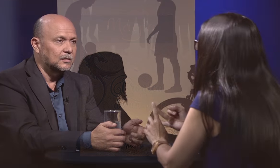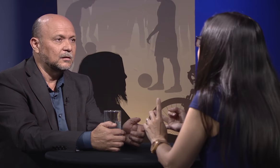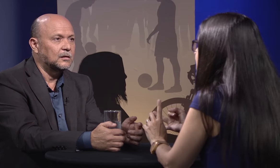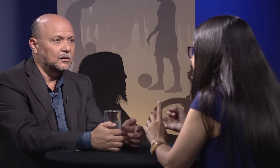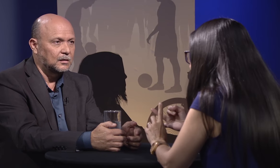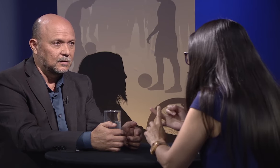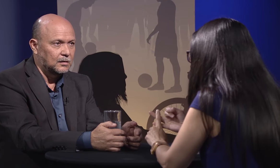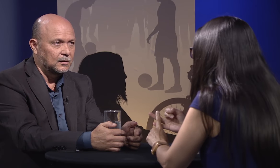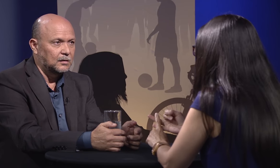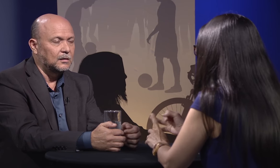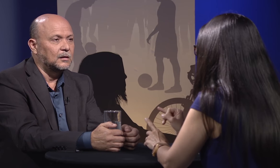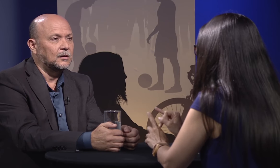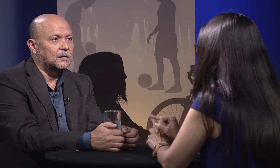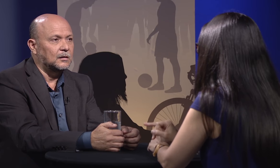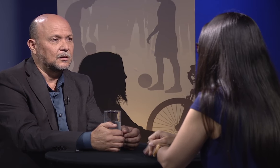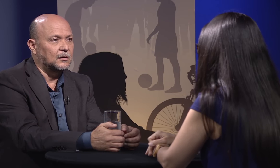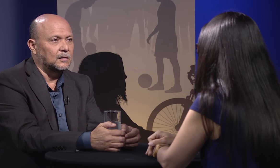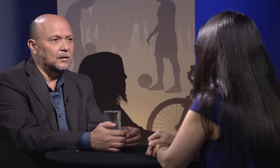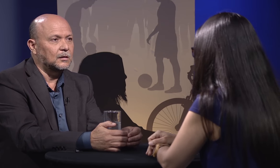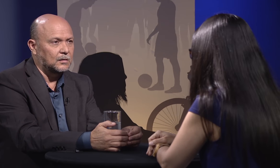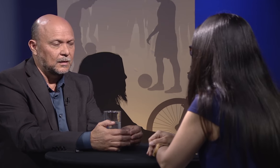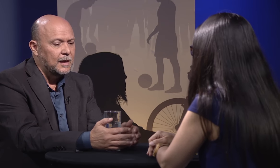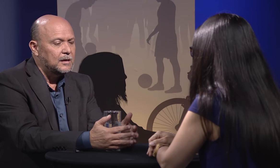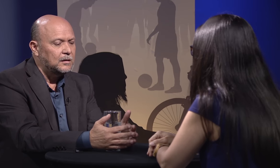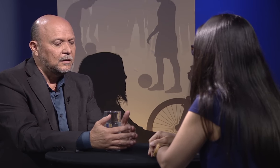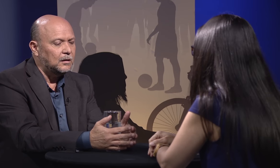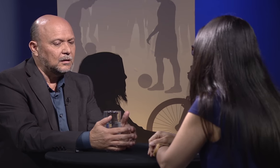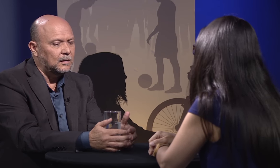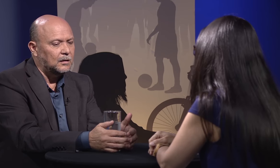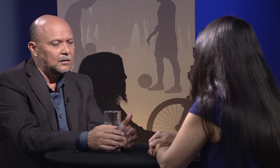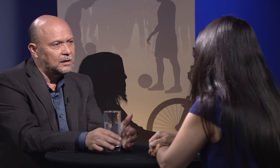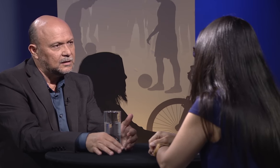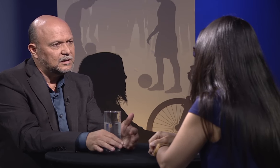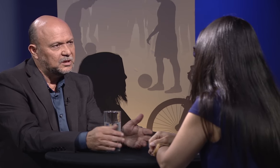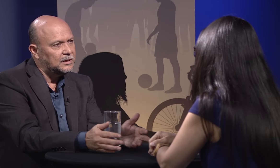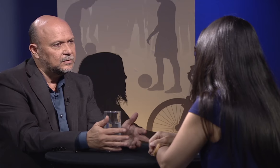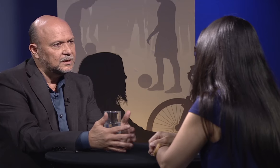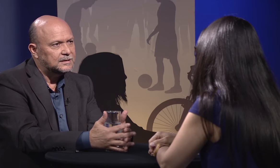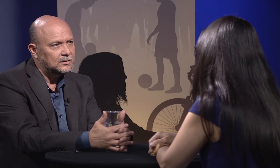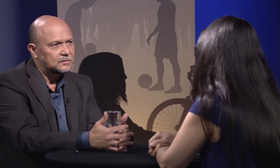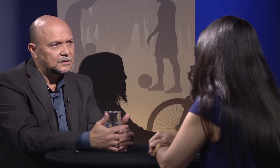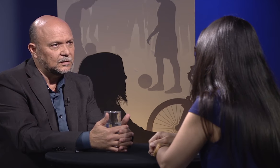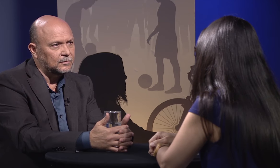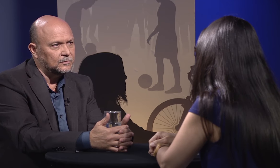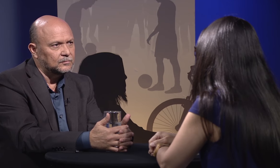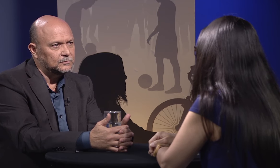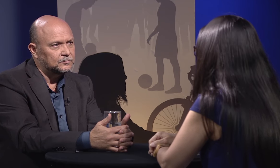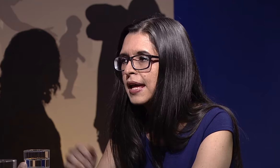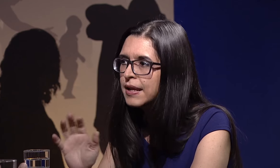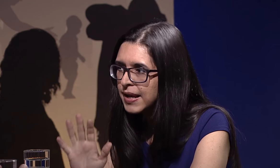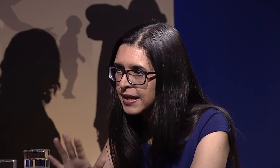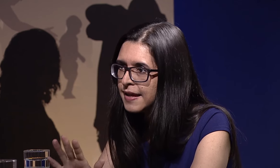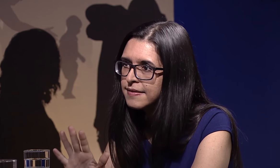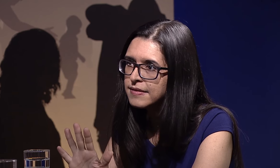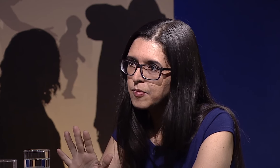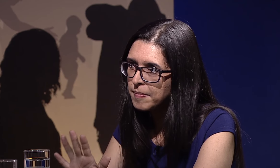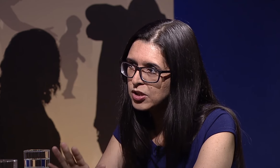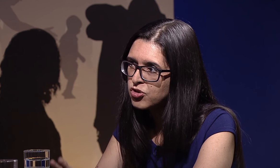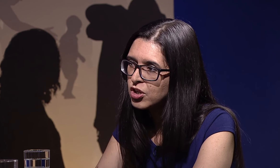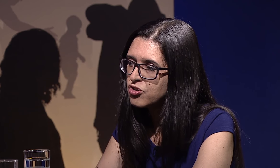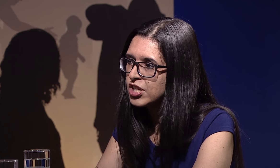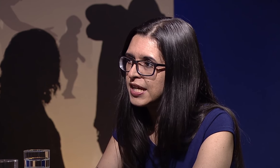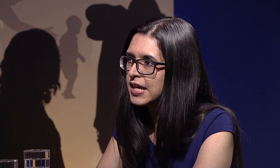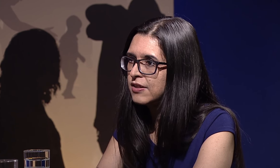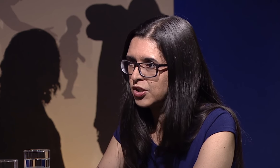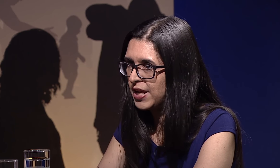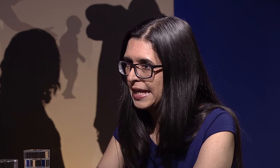versión electrónica y también en versión impresa. Ok. Y aquí también en librerías se consiguen? En librerías, de